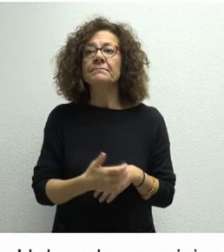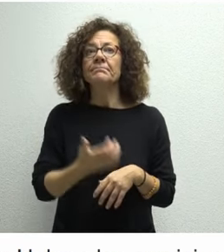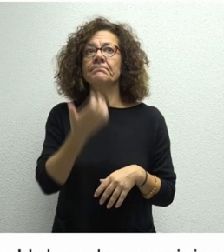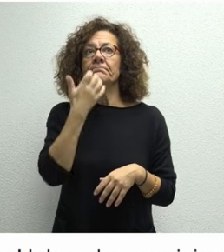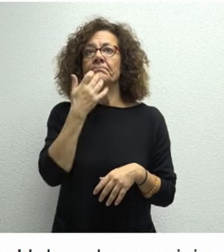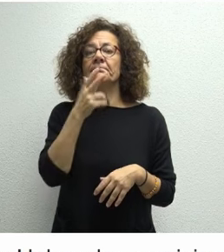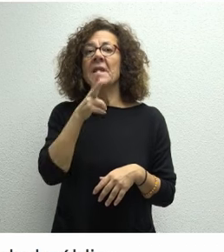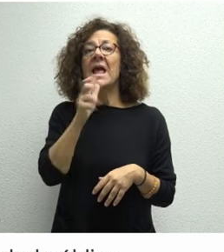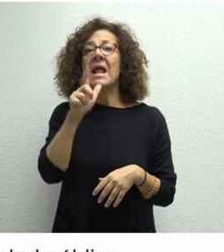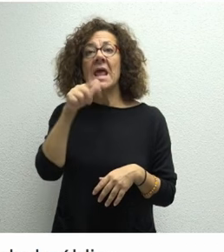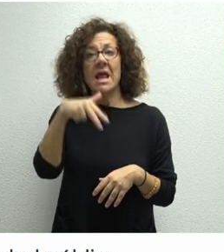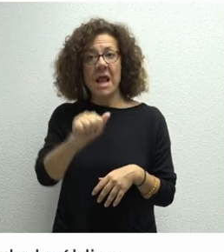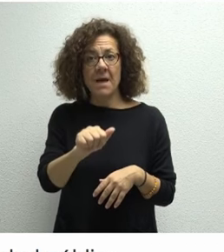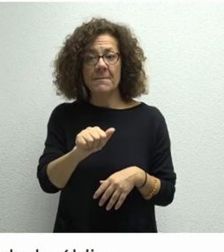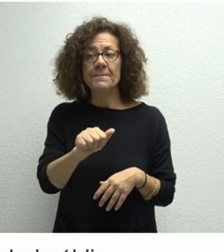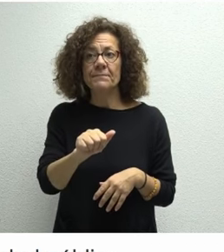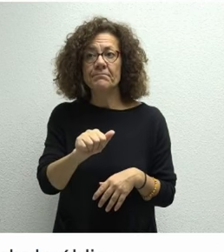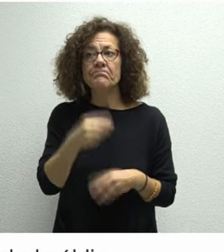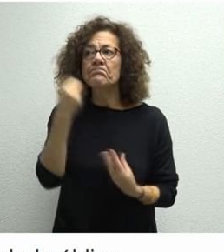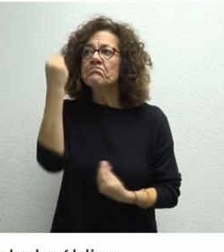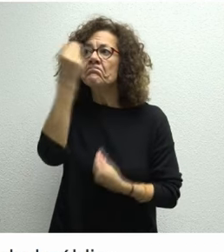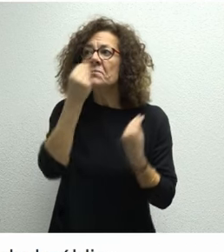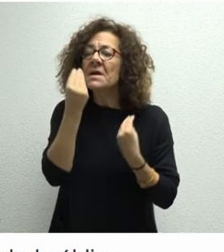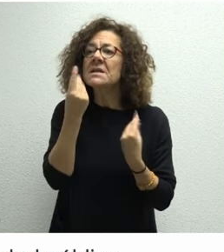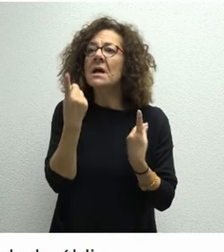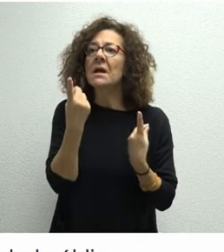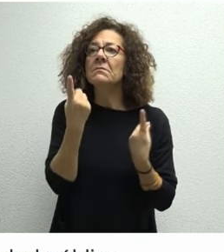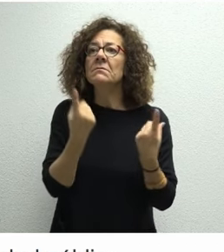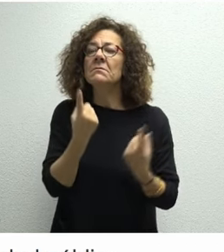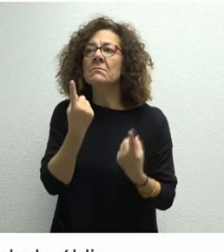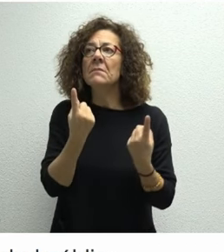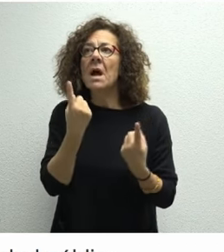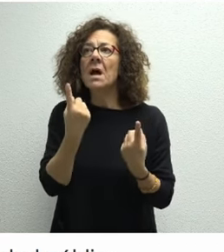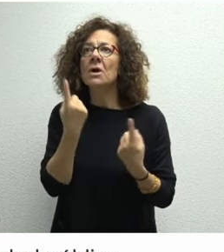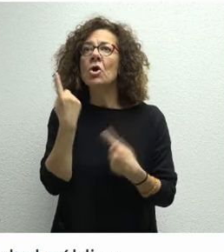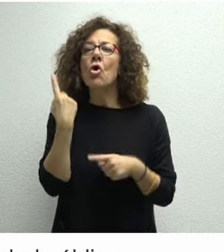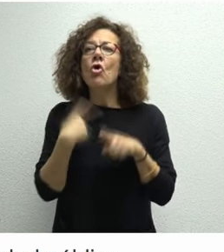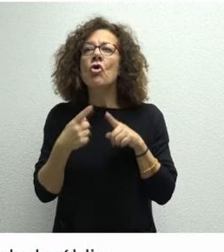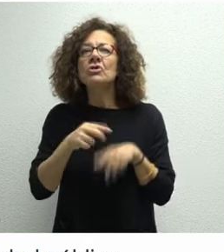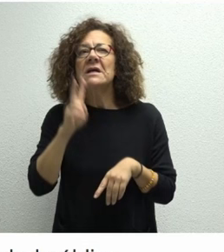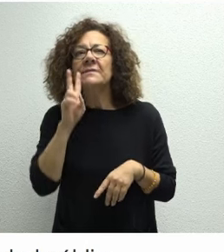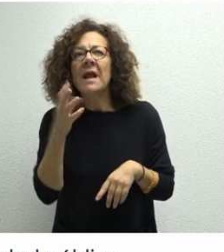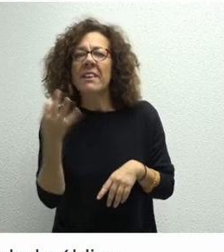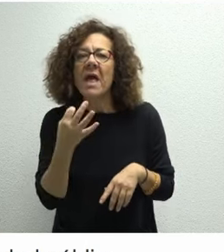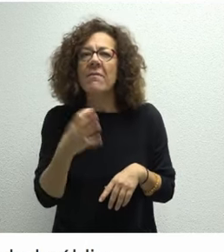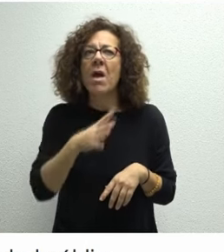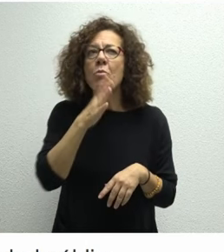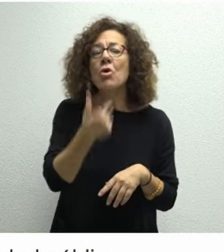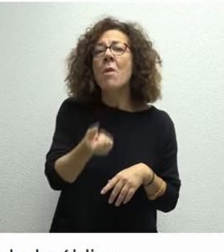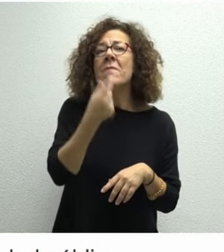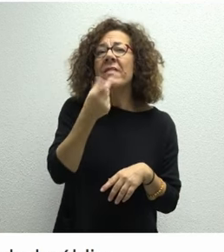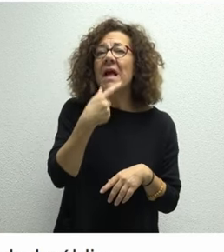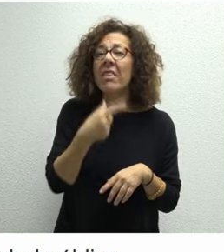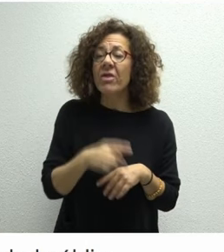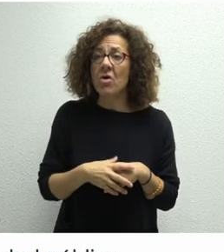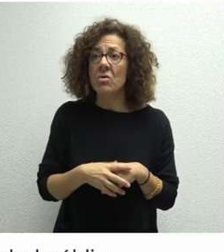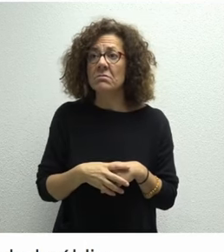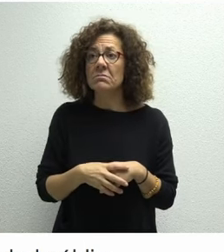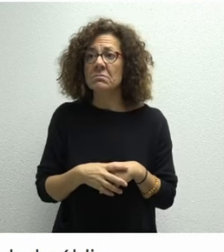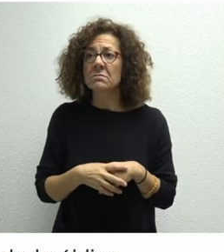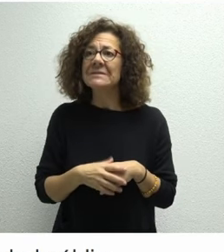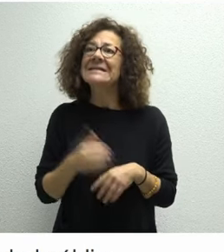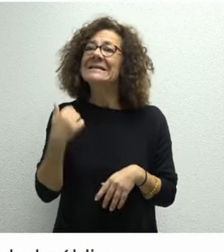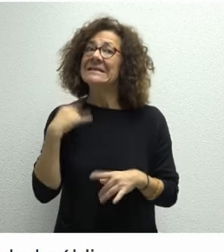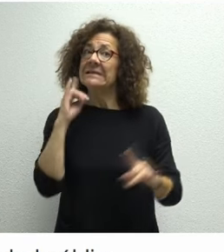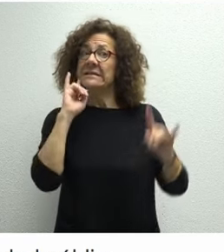Eh pues considera que hay valores que debe ver por el tipo de medicación que toma